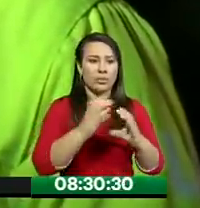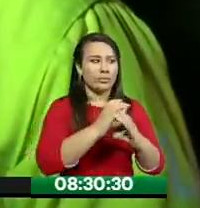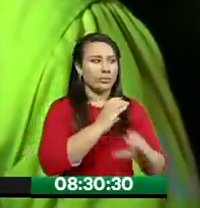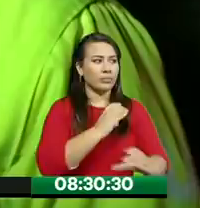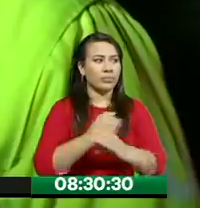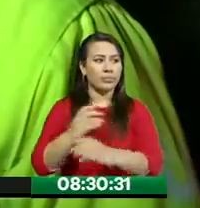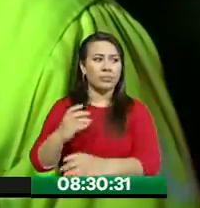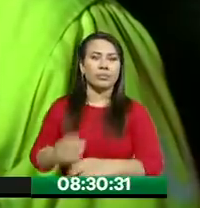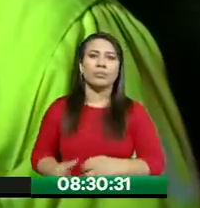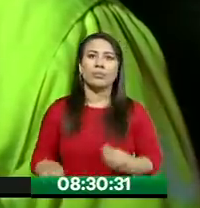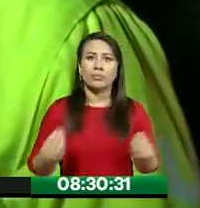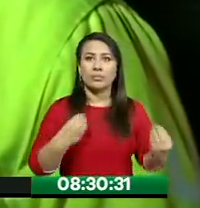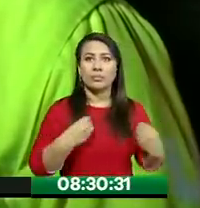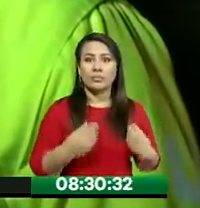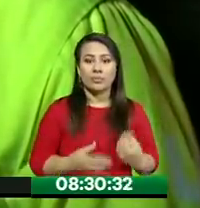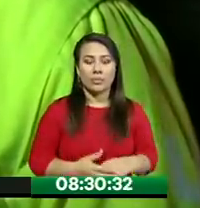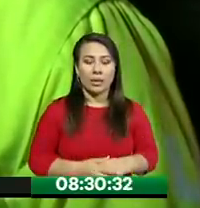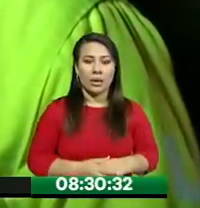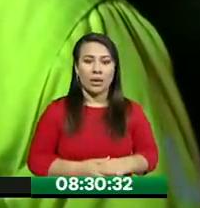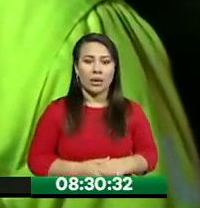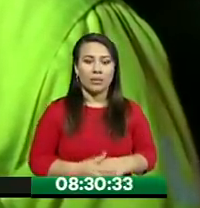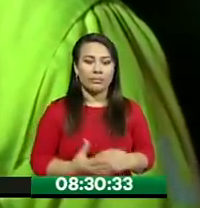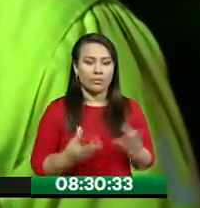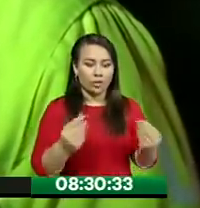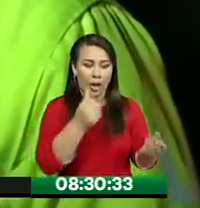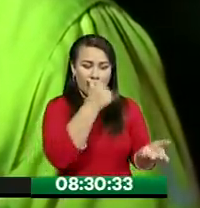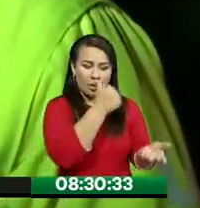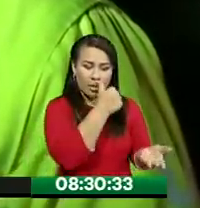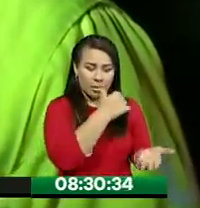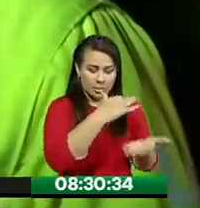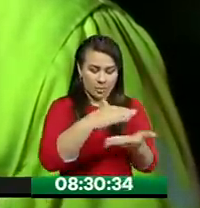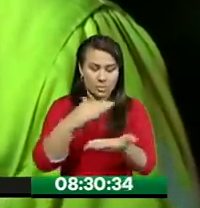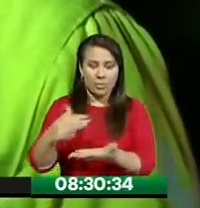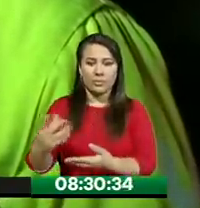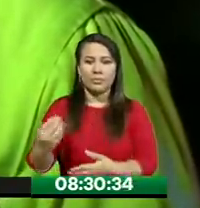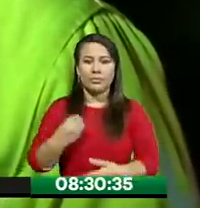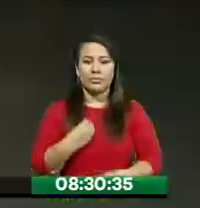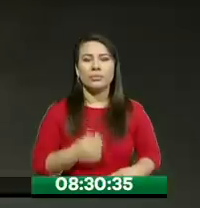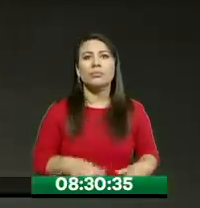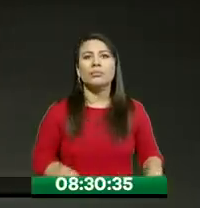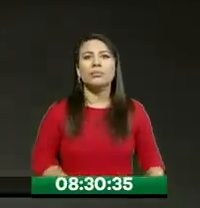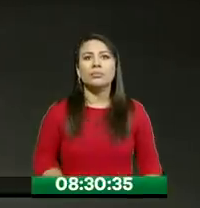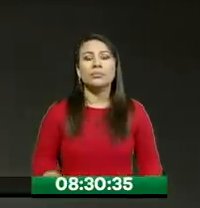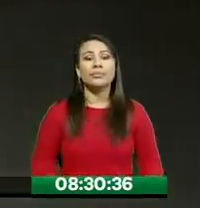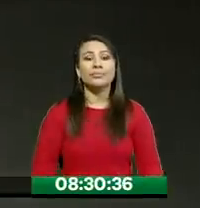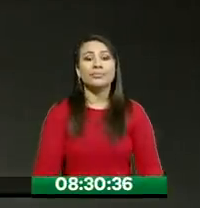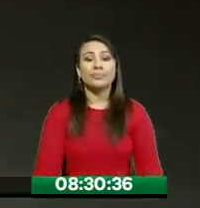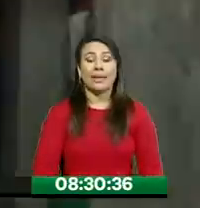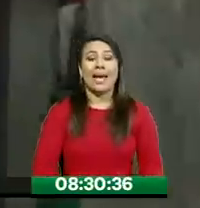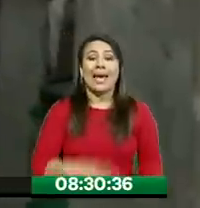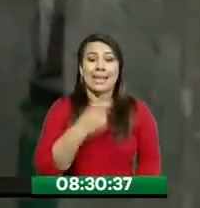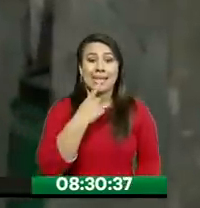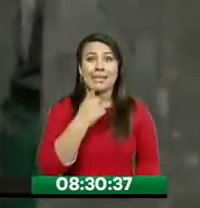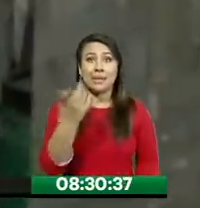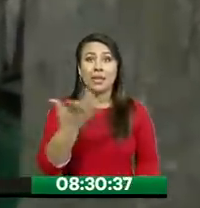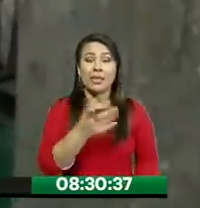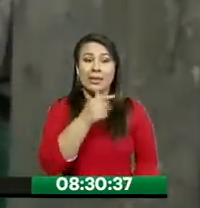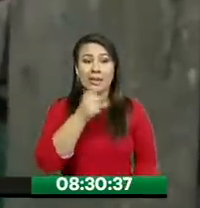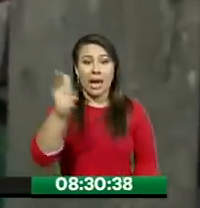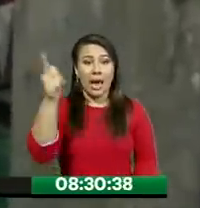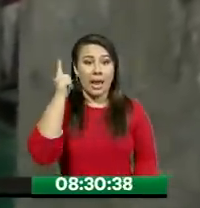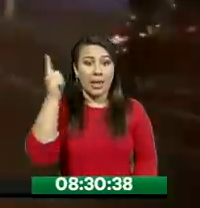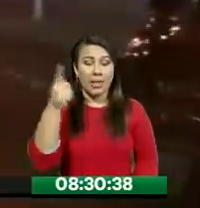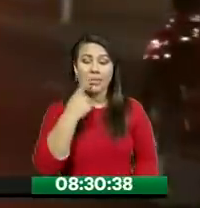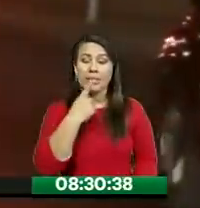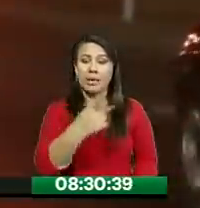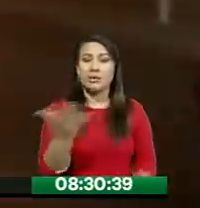destruido mientras que el conductor del furgón fue detenido en ese instante. Es una gran irresponsabilidad, señor, que creo